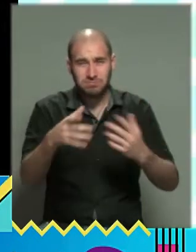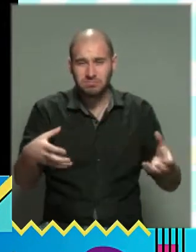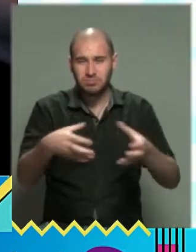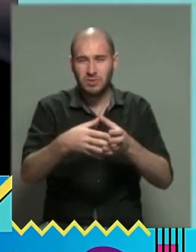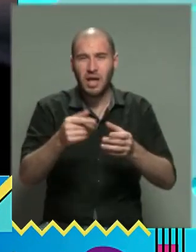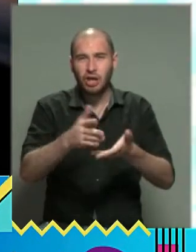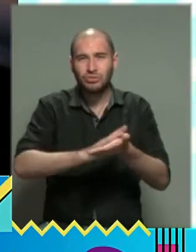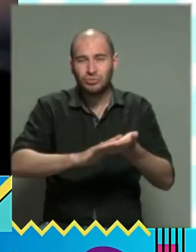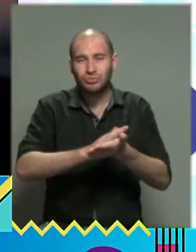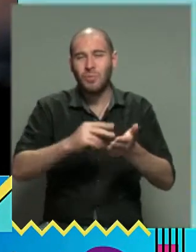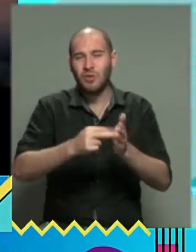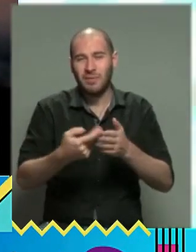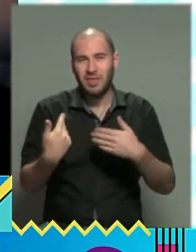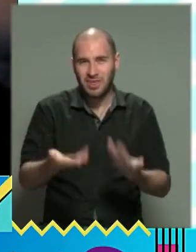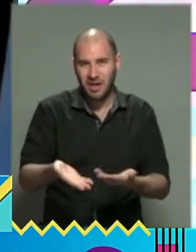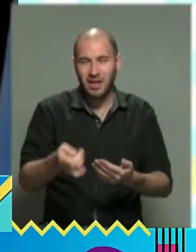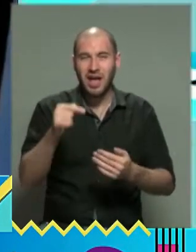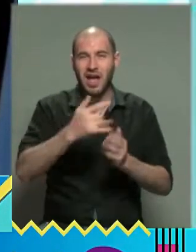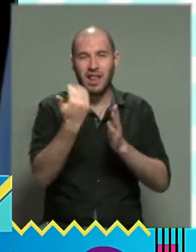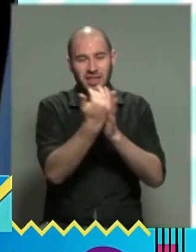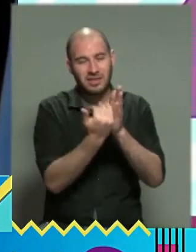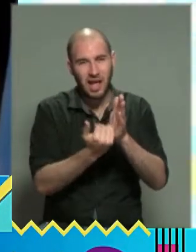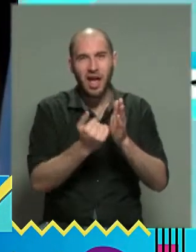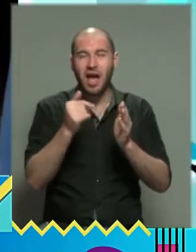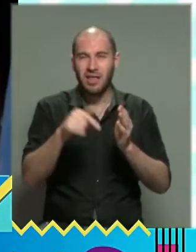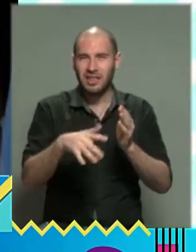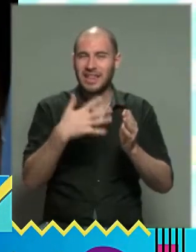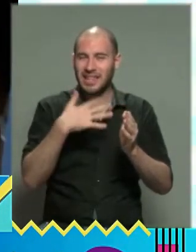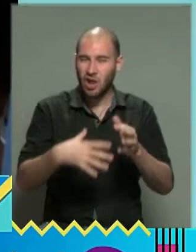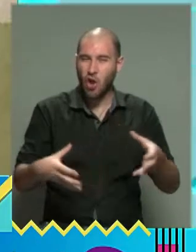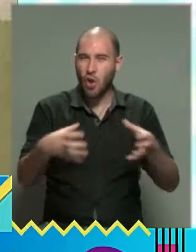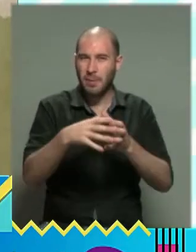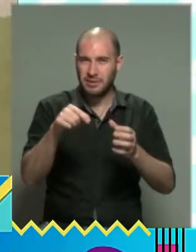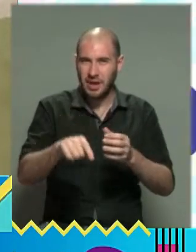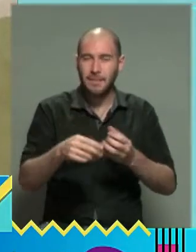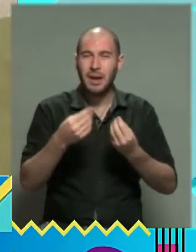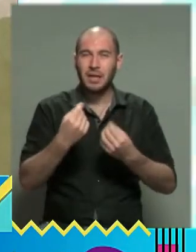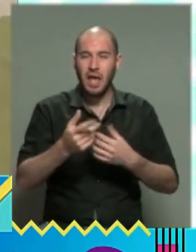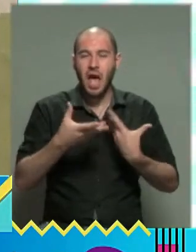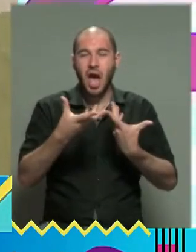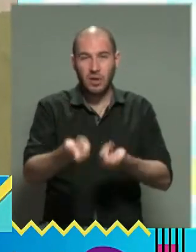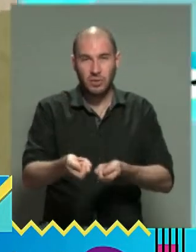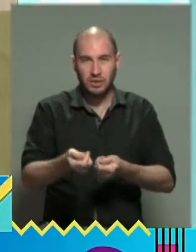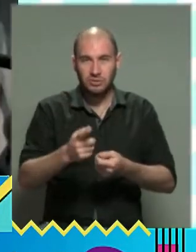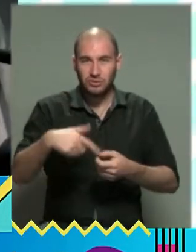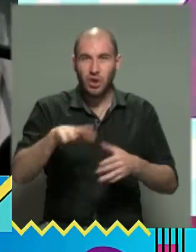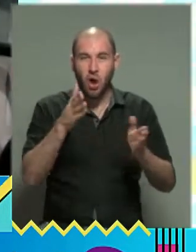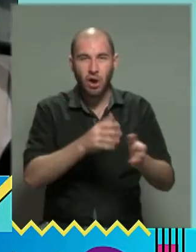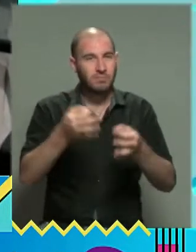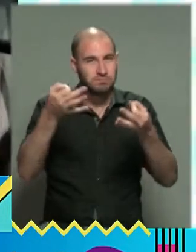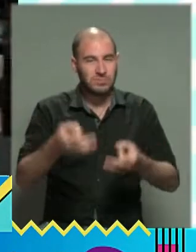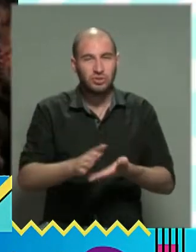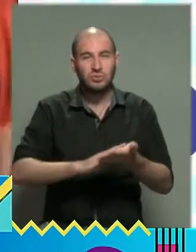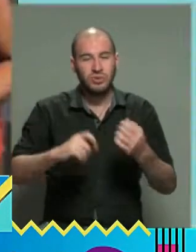para darse una solución al problema. Bueno, ahí está el listado en poder interpretar esa organización para ayudarlos a terminar de organizarse y brindarle